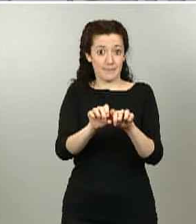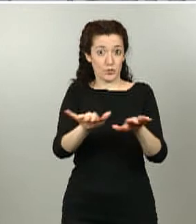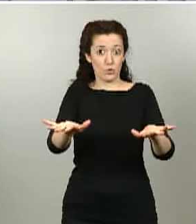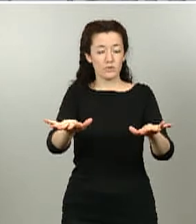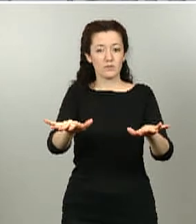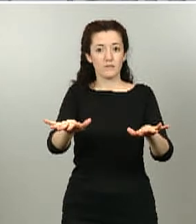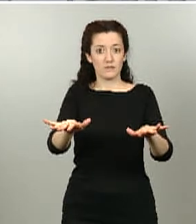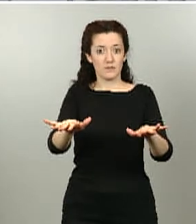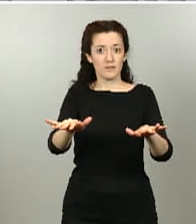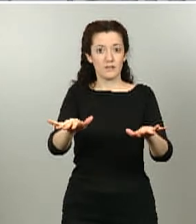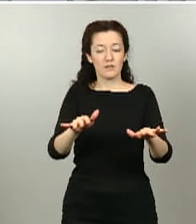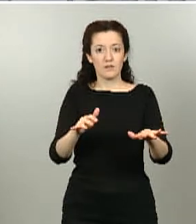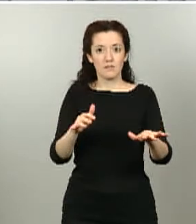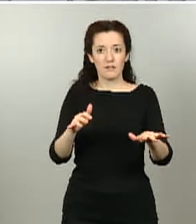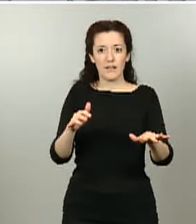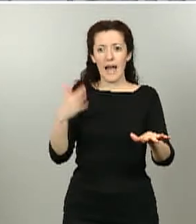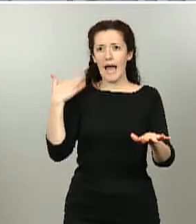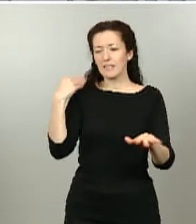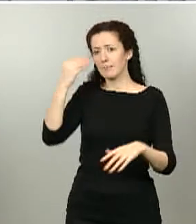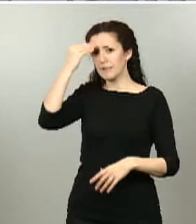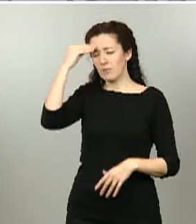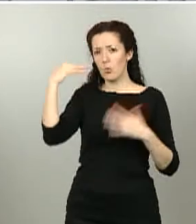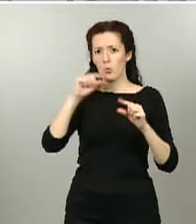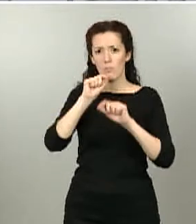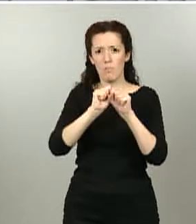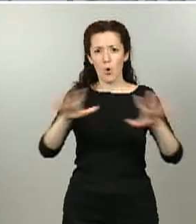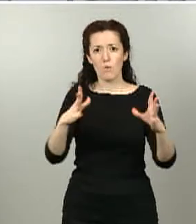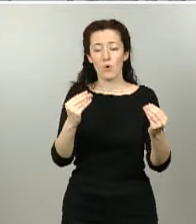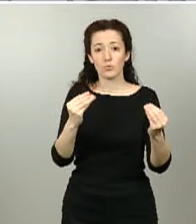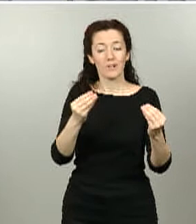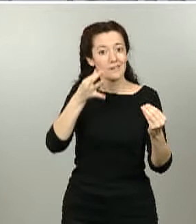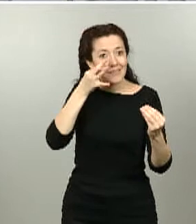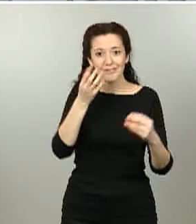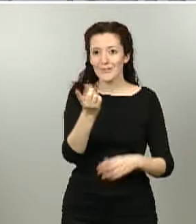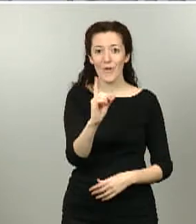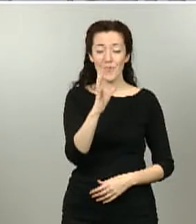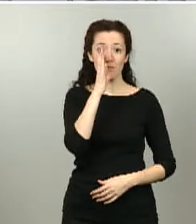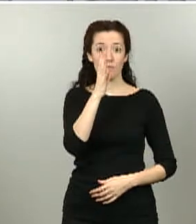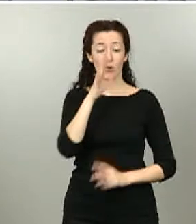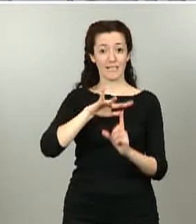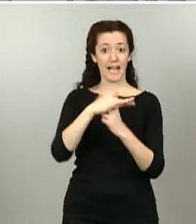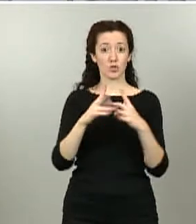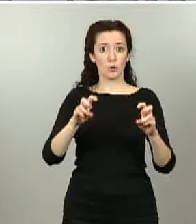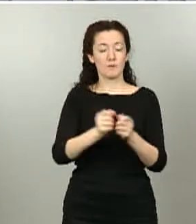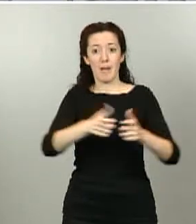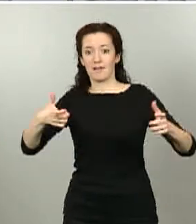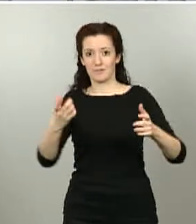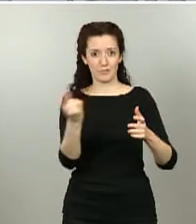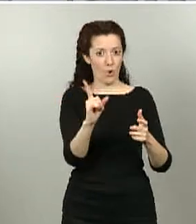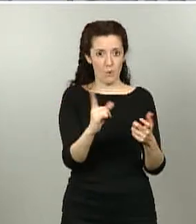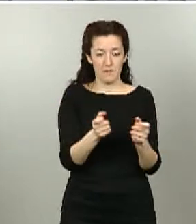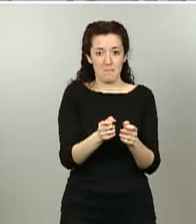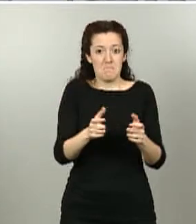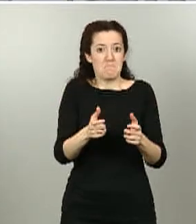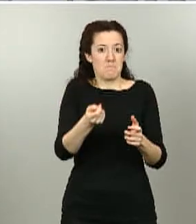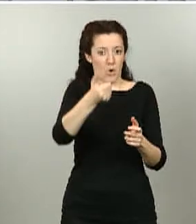es probablemente incluso algo menor, porque no está subiendo ese número de casos. Yo creo que eso podría ser una explicación. Todo esto hay que